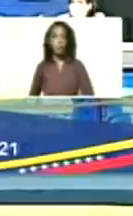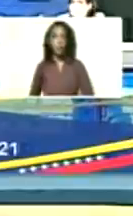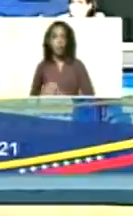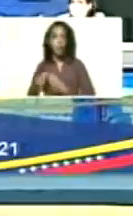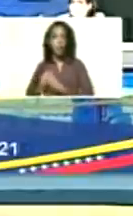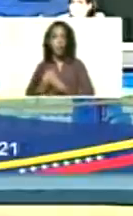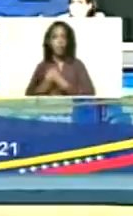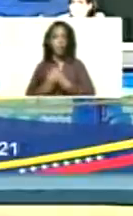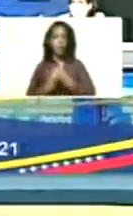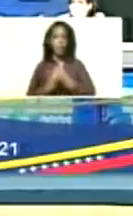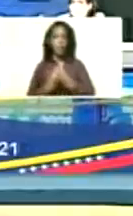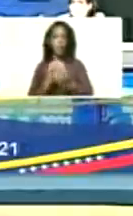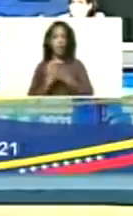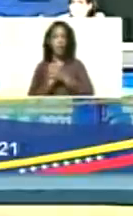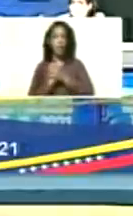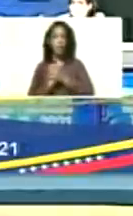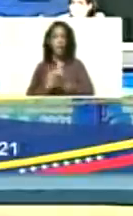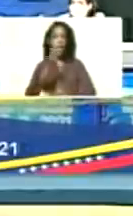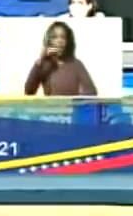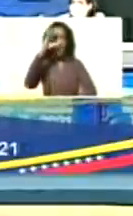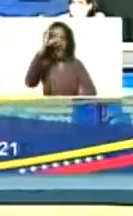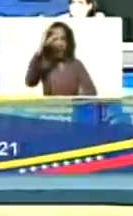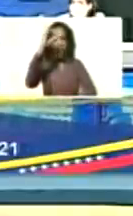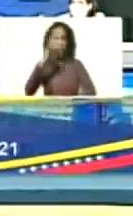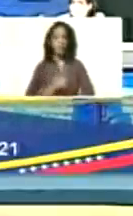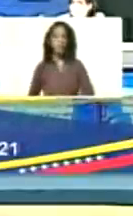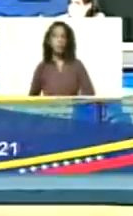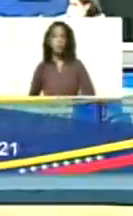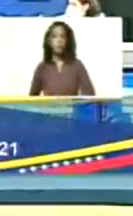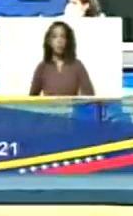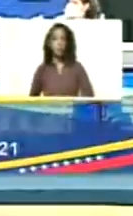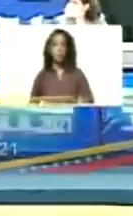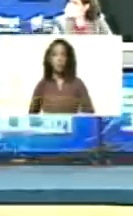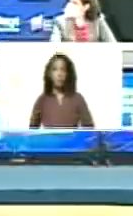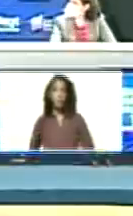compañera Delcy Eloína Rodríguez Gómez,